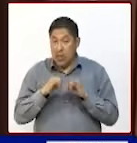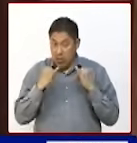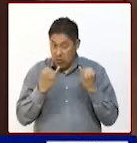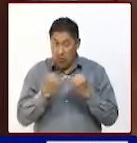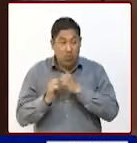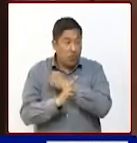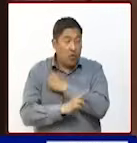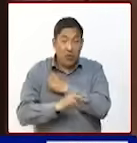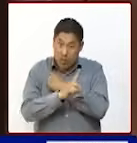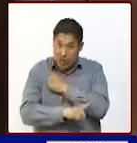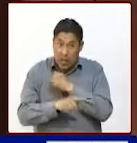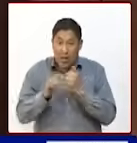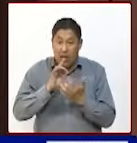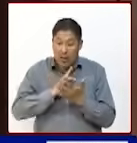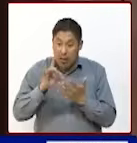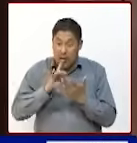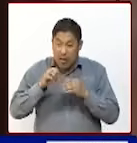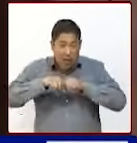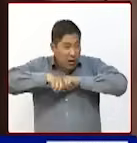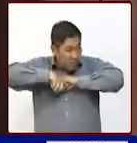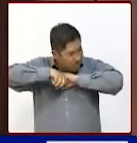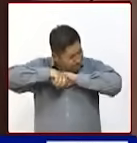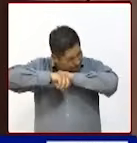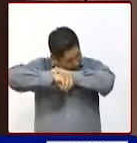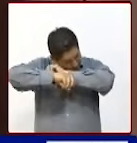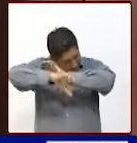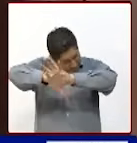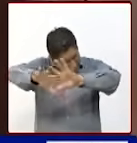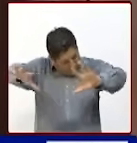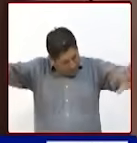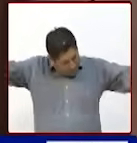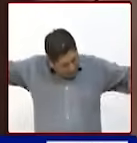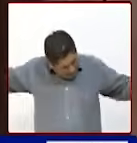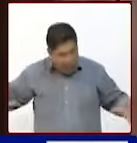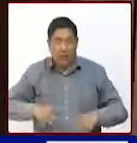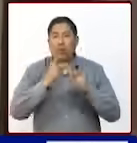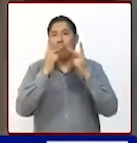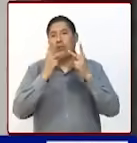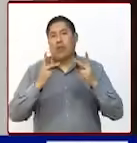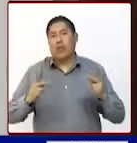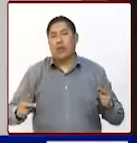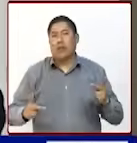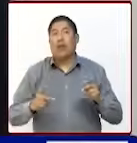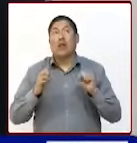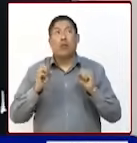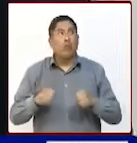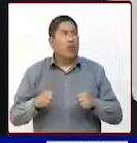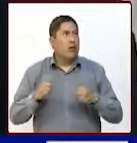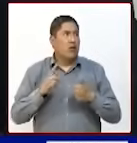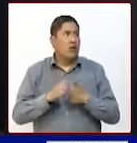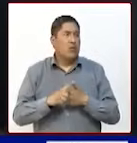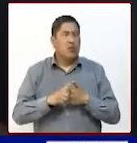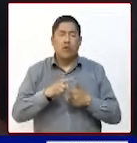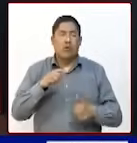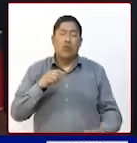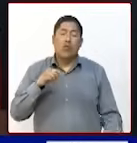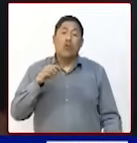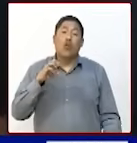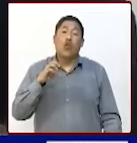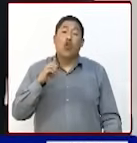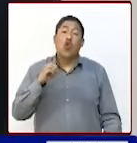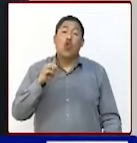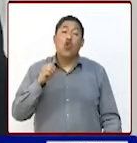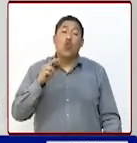para llegar hasta el último rincón del departamento de Potosí. Si las pantallas me acompañan, pues han podido llegar hasta con burritos, sí, hasta